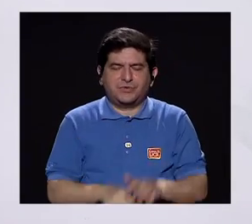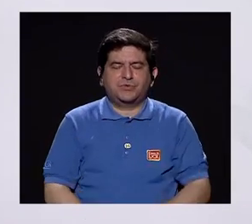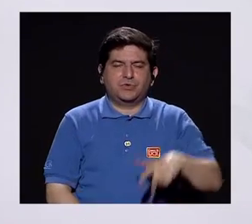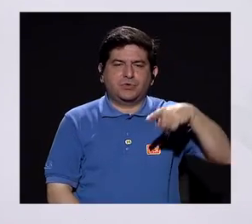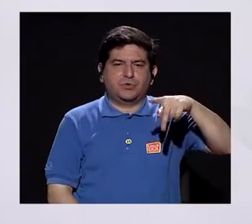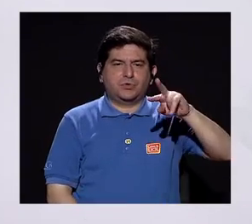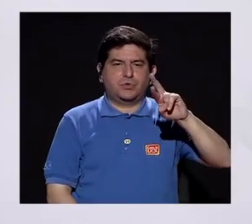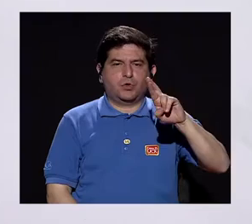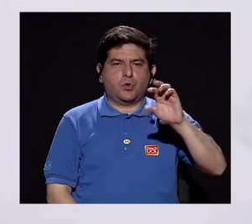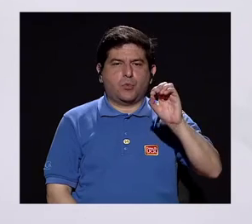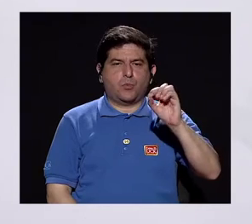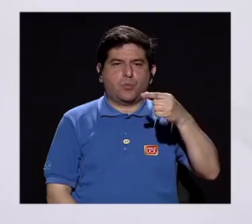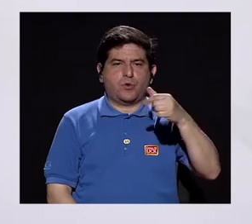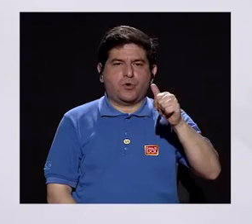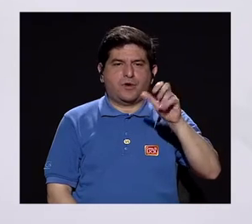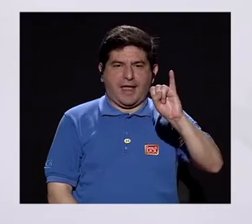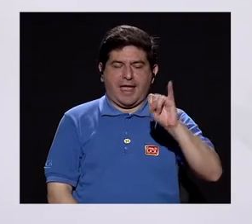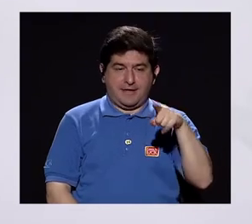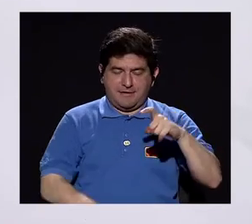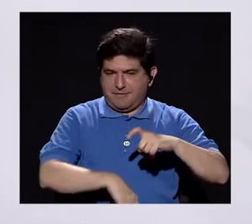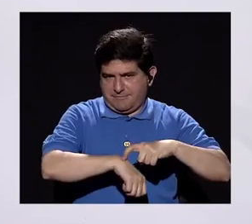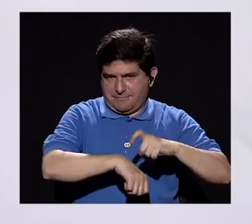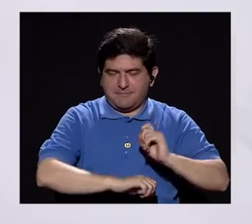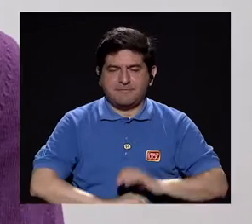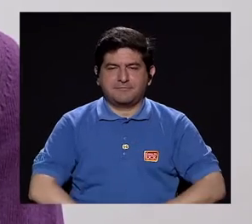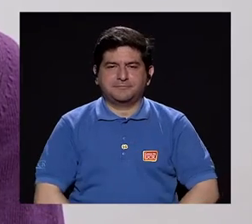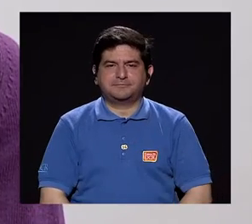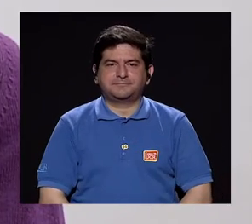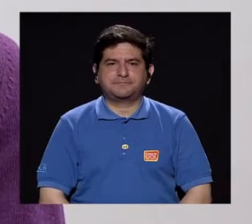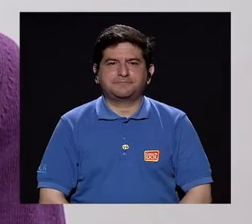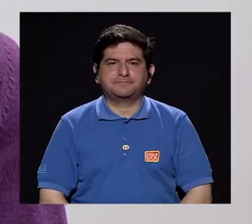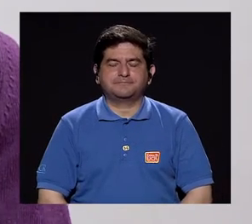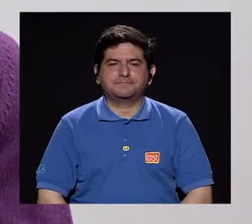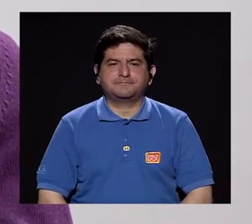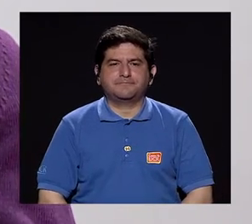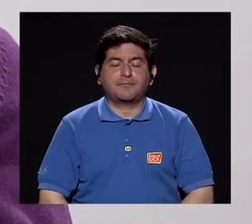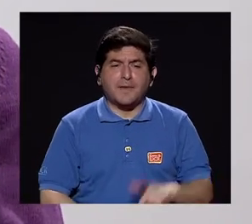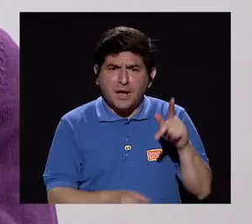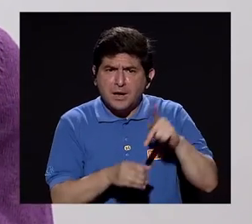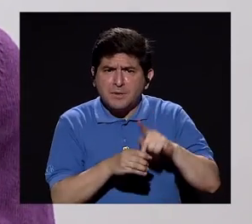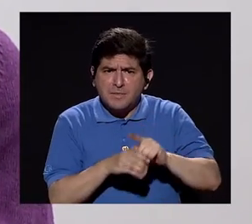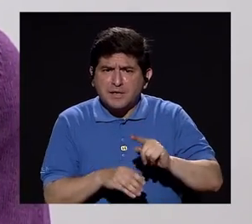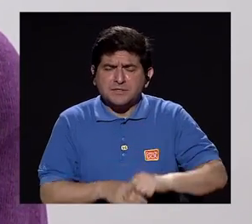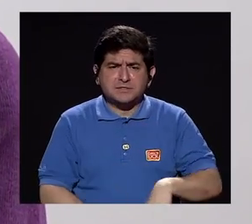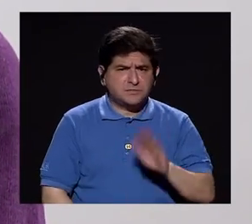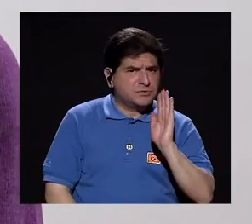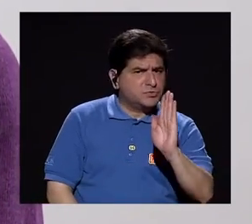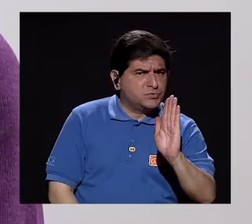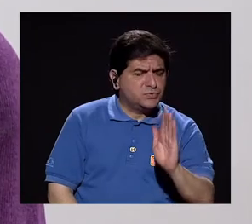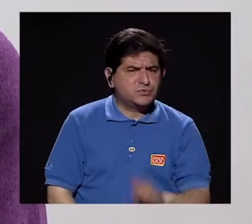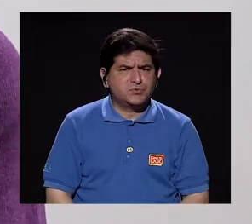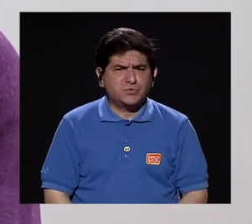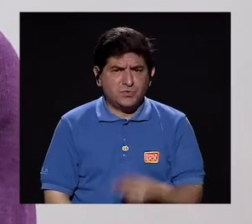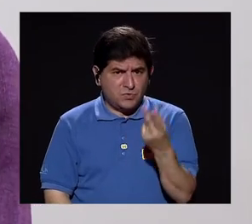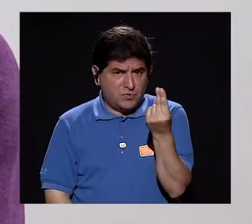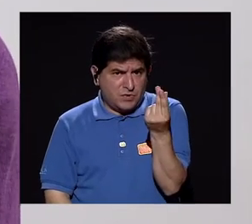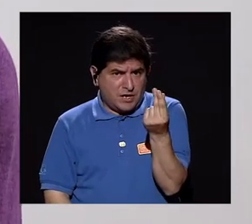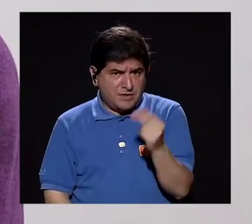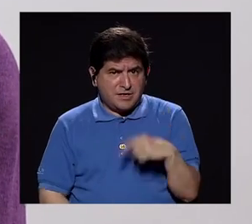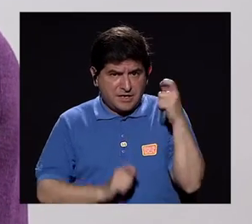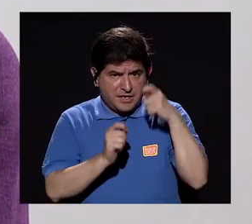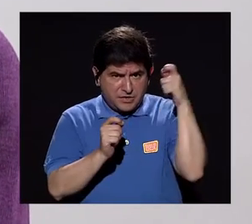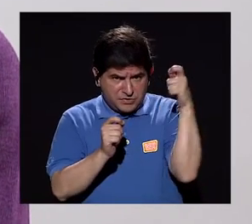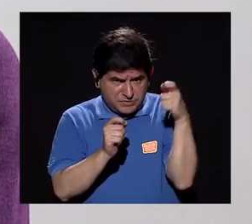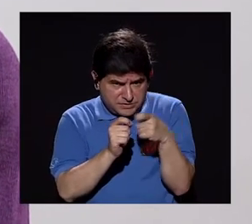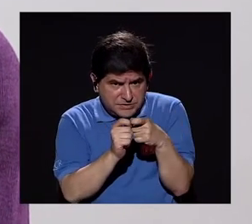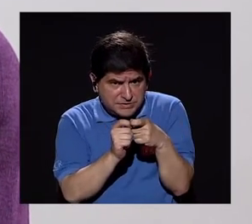probé en ese en ese momento y las vamos a la participación de ustedes la hacen con fondos propiamente